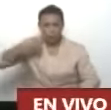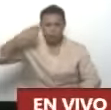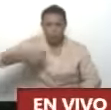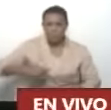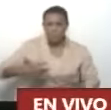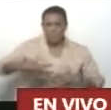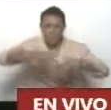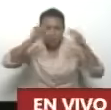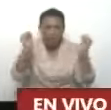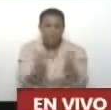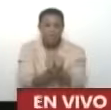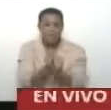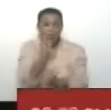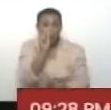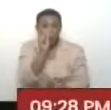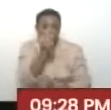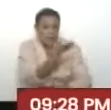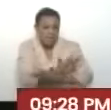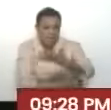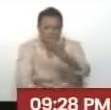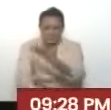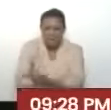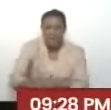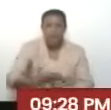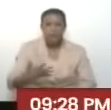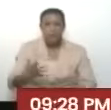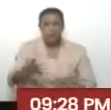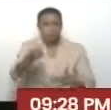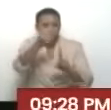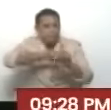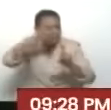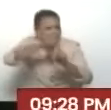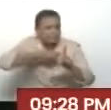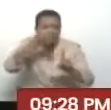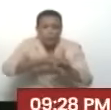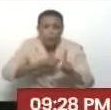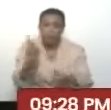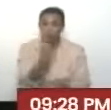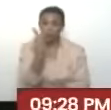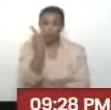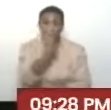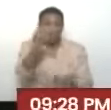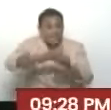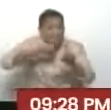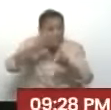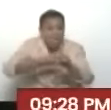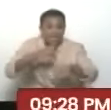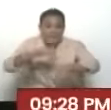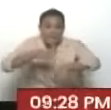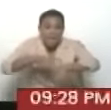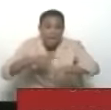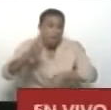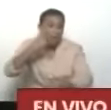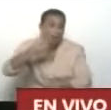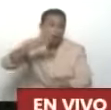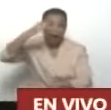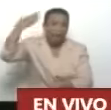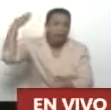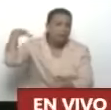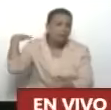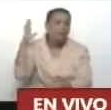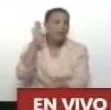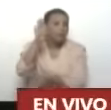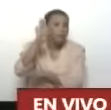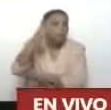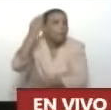tiuna. Todos nuestros guerreros que también defendieron este territorio y no solamente lo defendieron en el momento que ellos pensaron, a